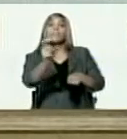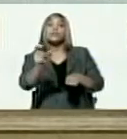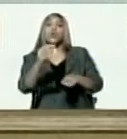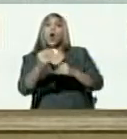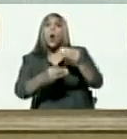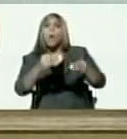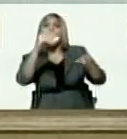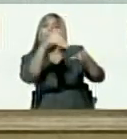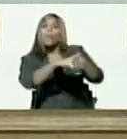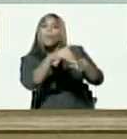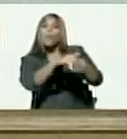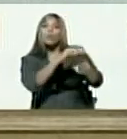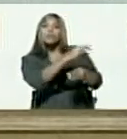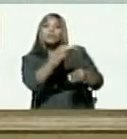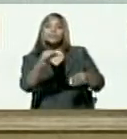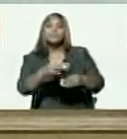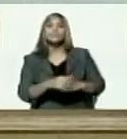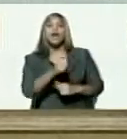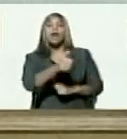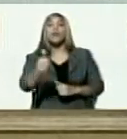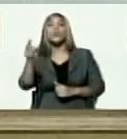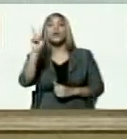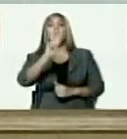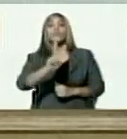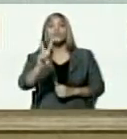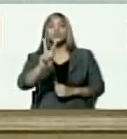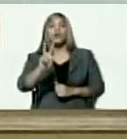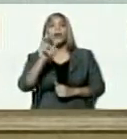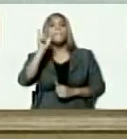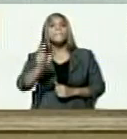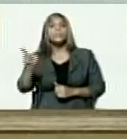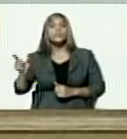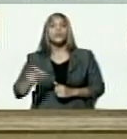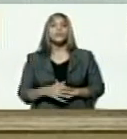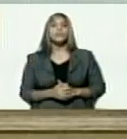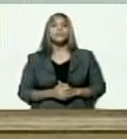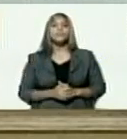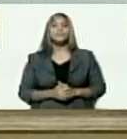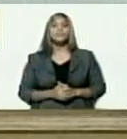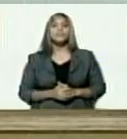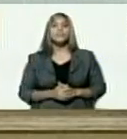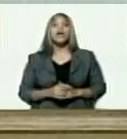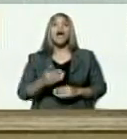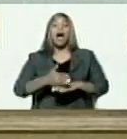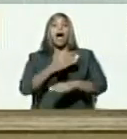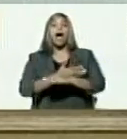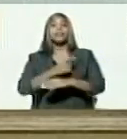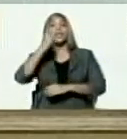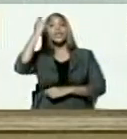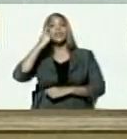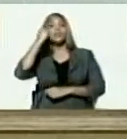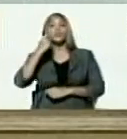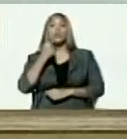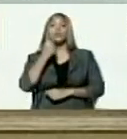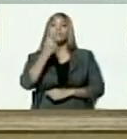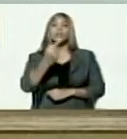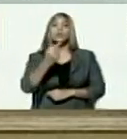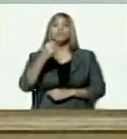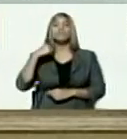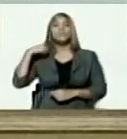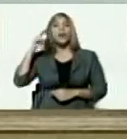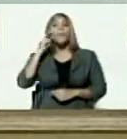y de cada venezolano. Es la institución, como bien dijo el diputado Escarrá, que soñara nuestro libertador Simón